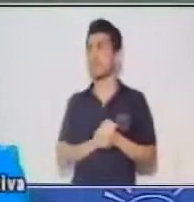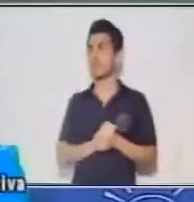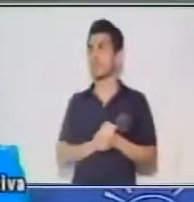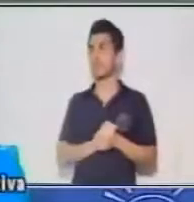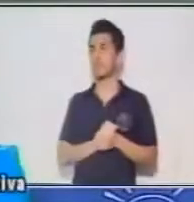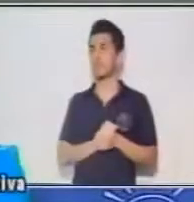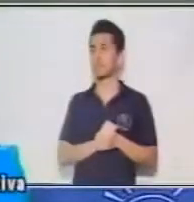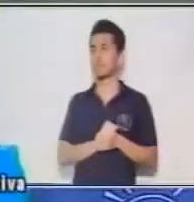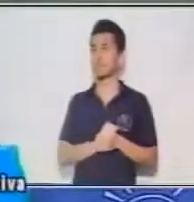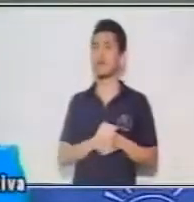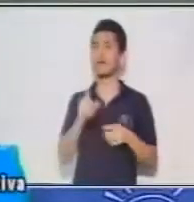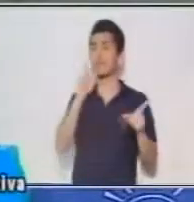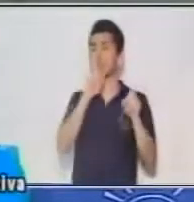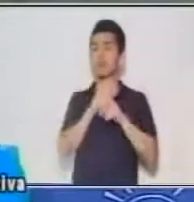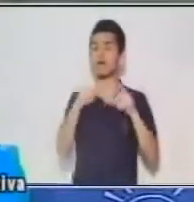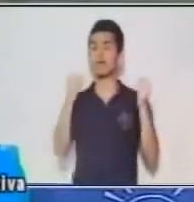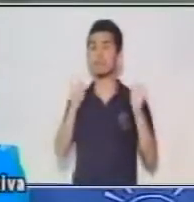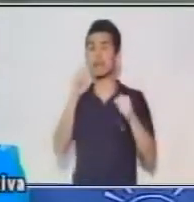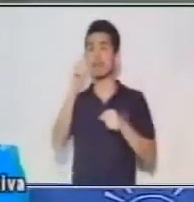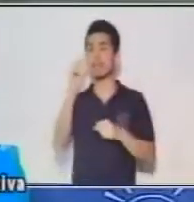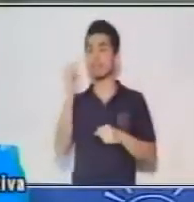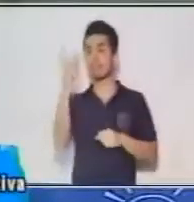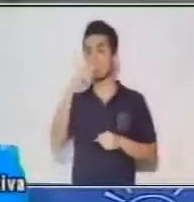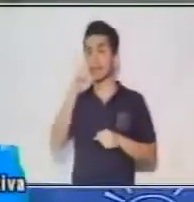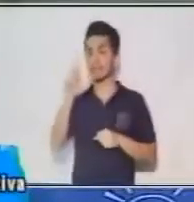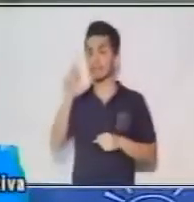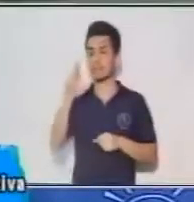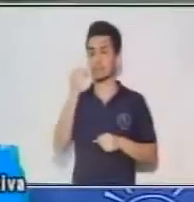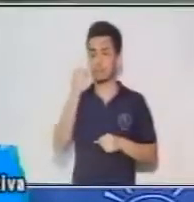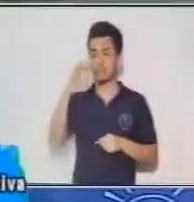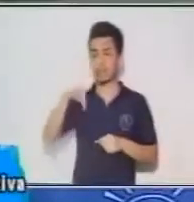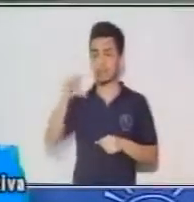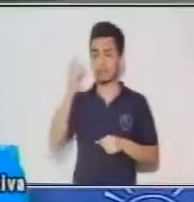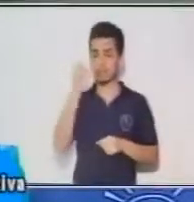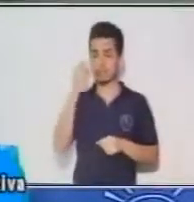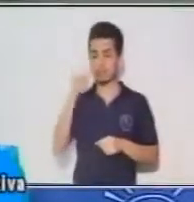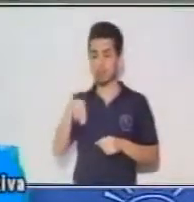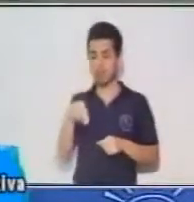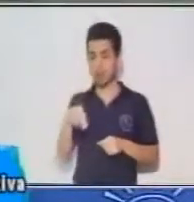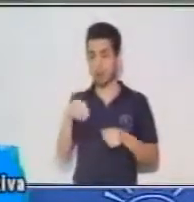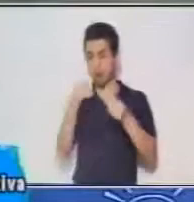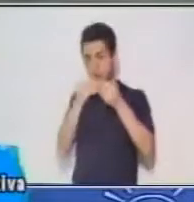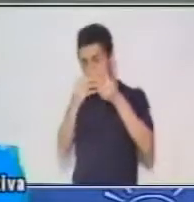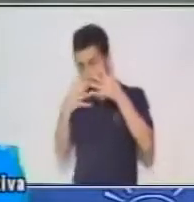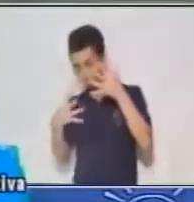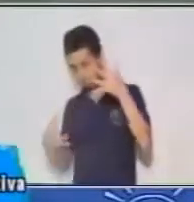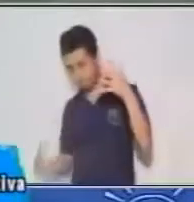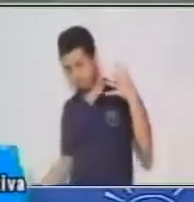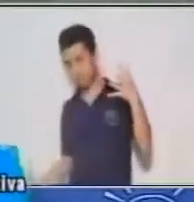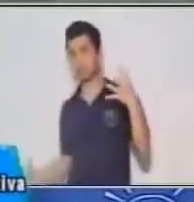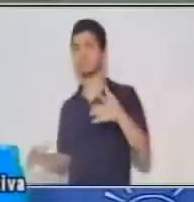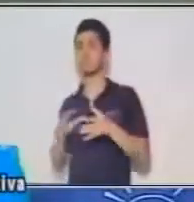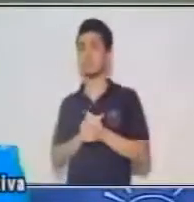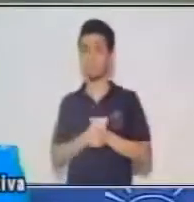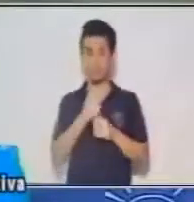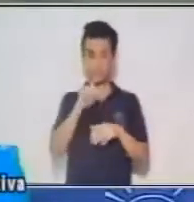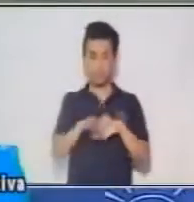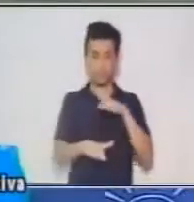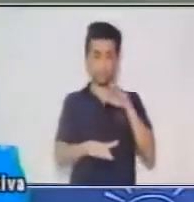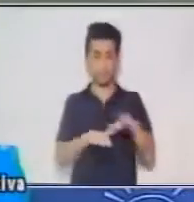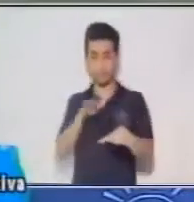a describir los hechos y objetos. Vamos a dar pasos claves